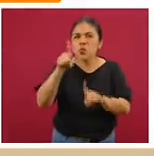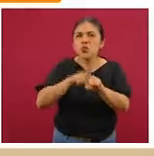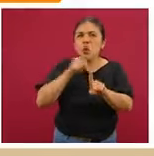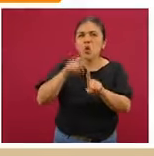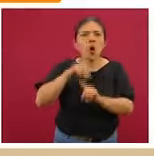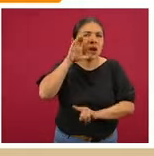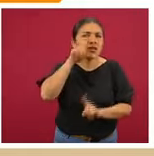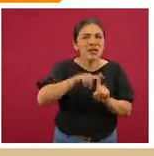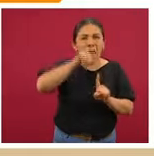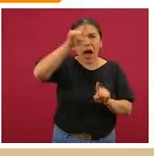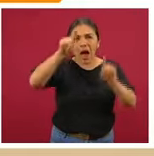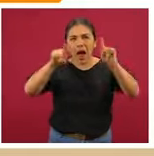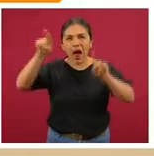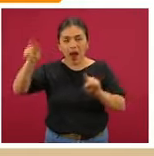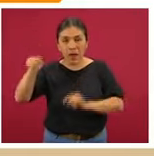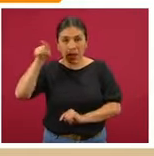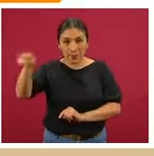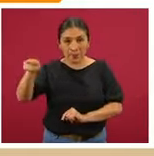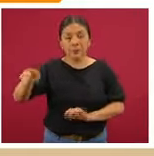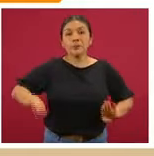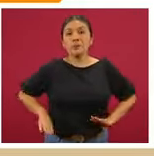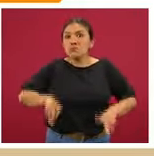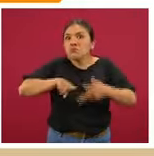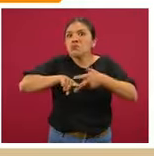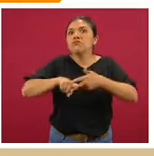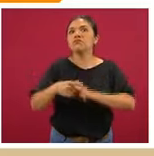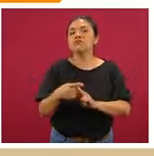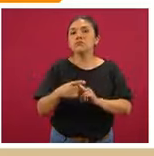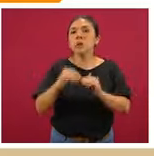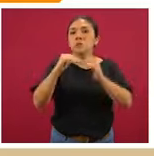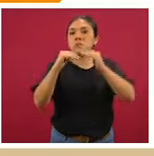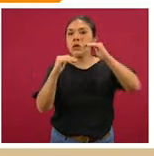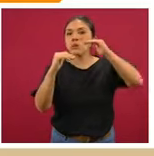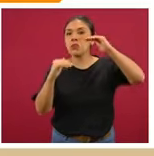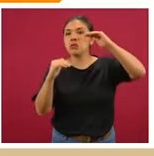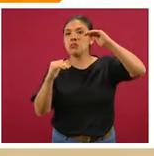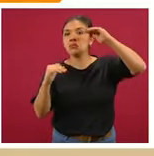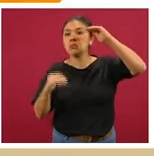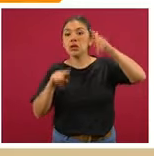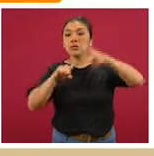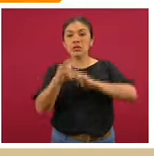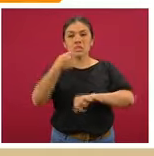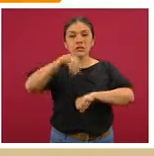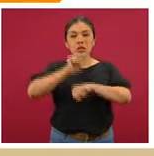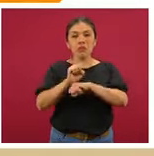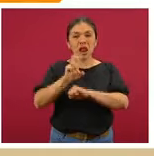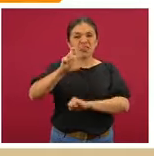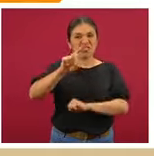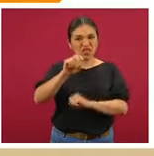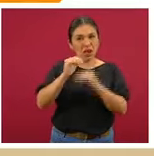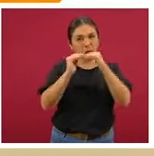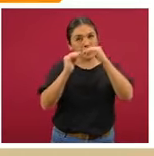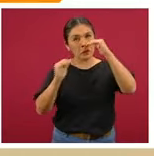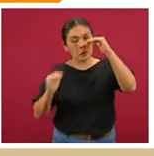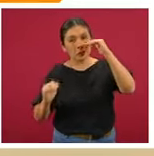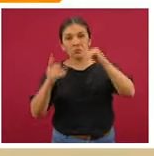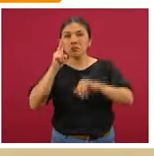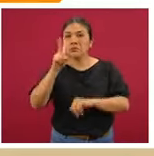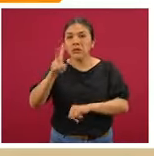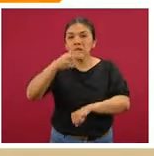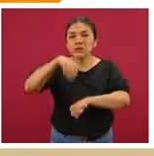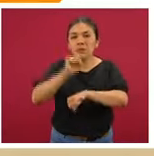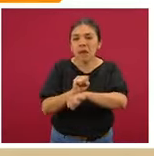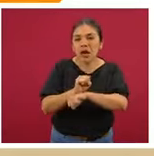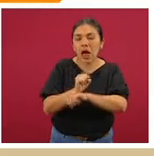color naranja, el cual empezó a tener un descenso prácticamente desde la semana 30. Veíamos cómo la